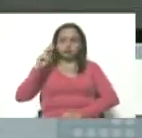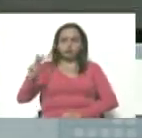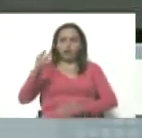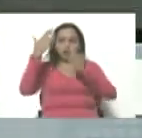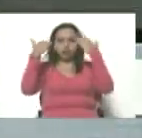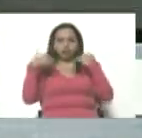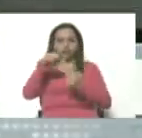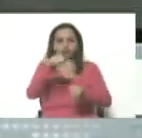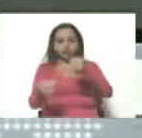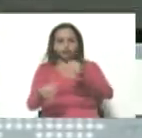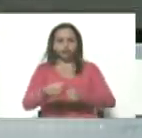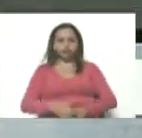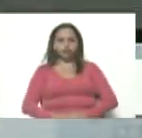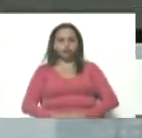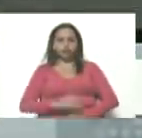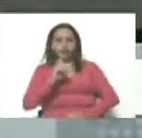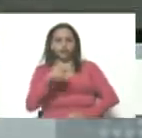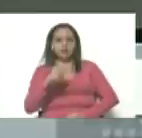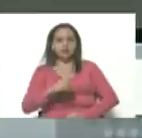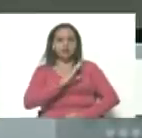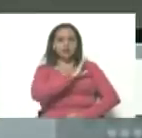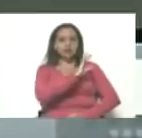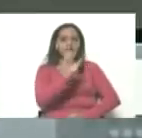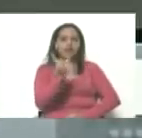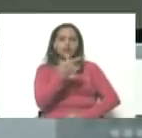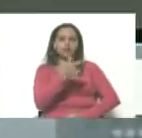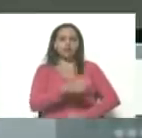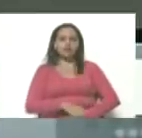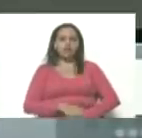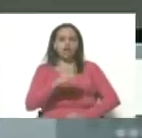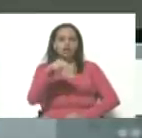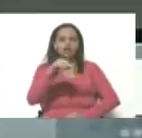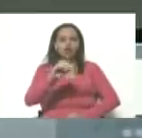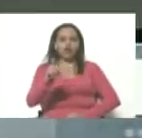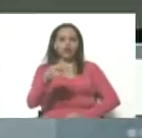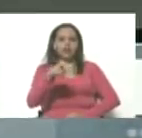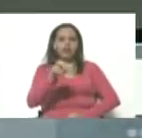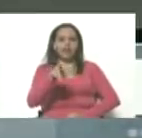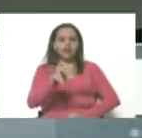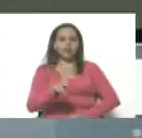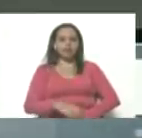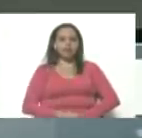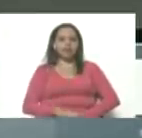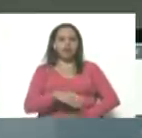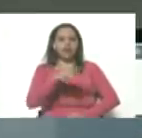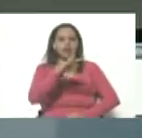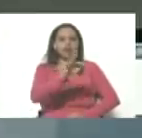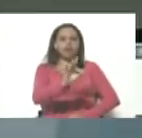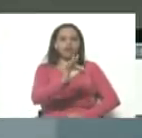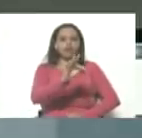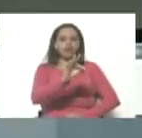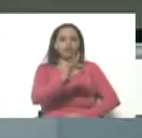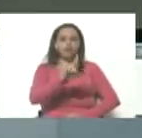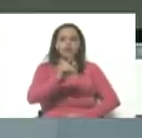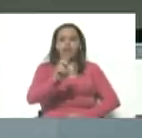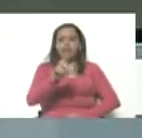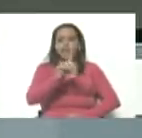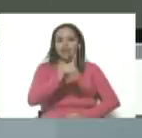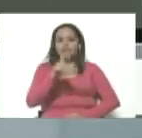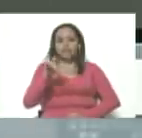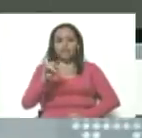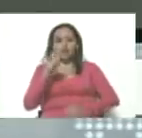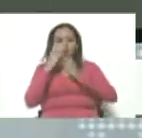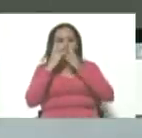mayor general Justo Noguera con su tapaboca. Ahí veo a Freddy Bernal con su barba blanca.